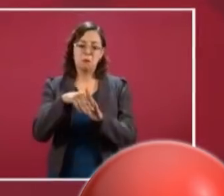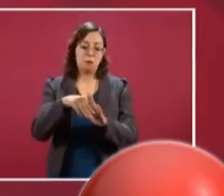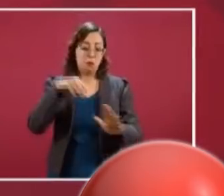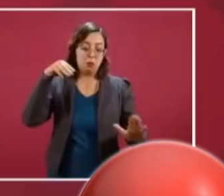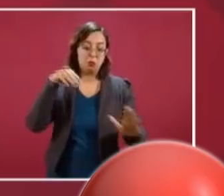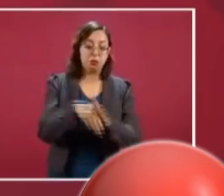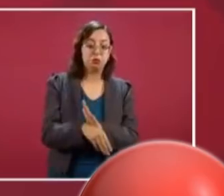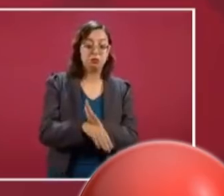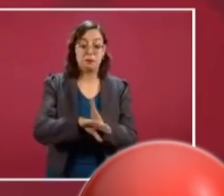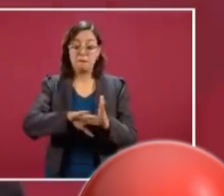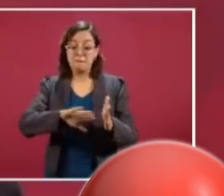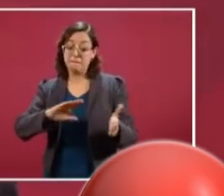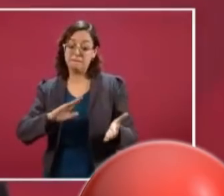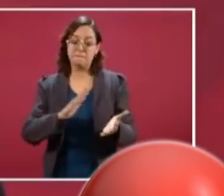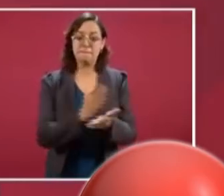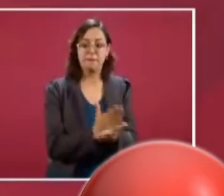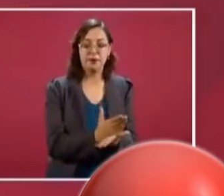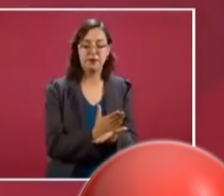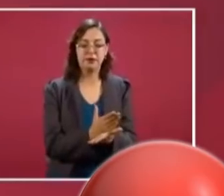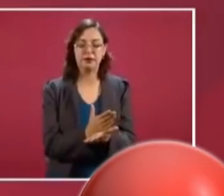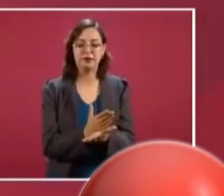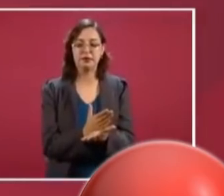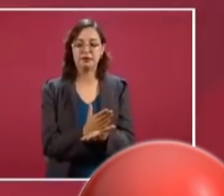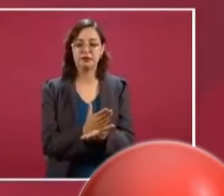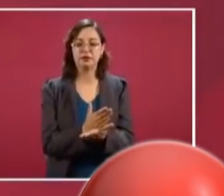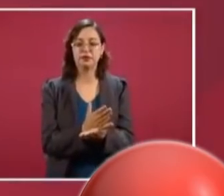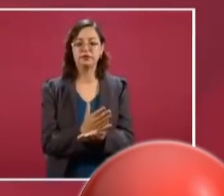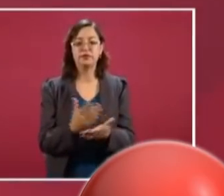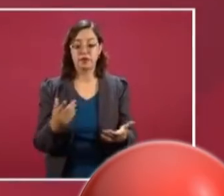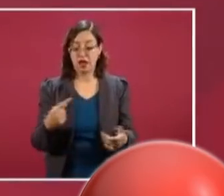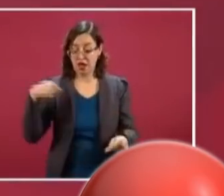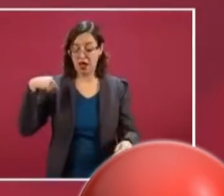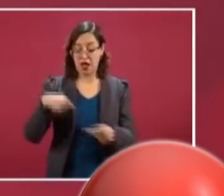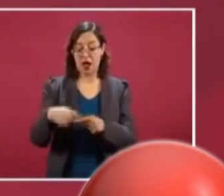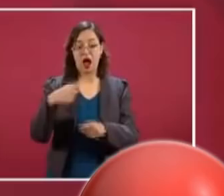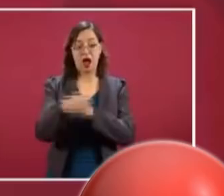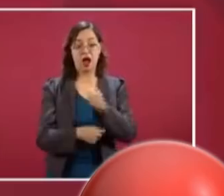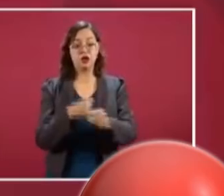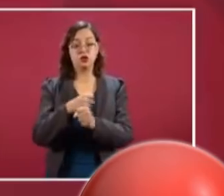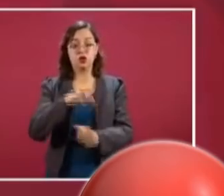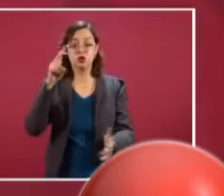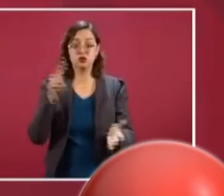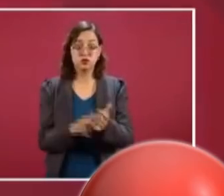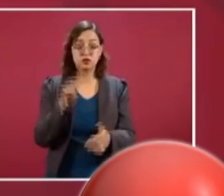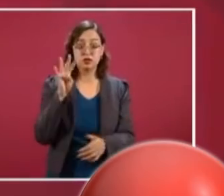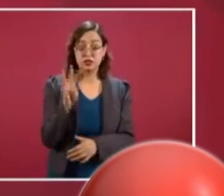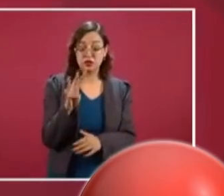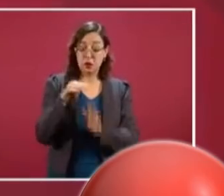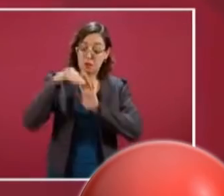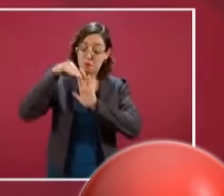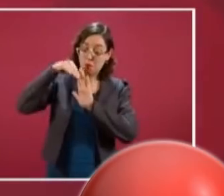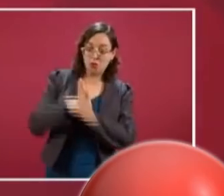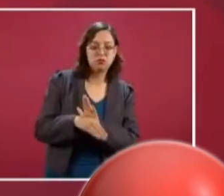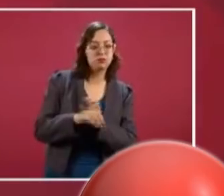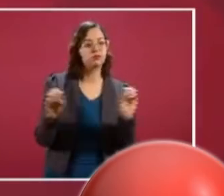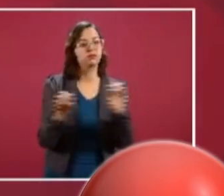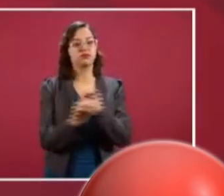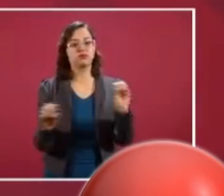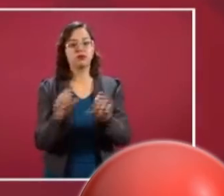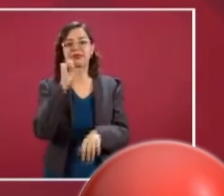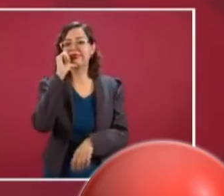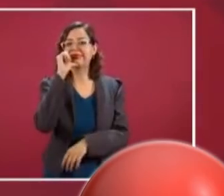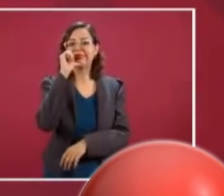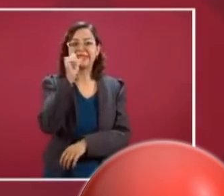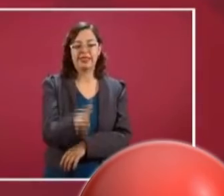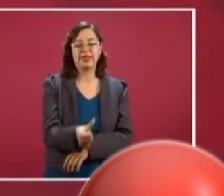caída, no va a haber disminución este año en la producción petrolera, al contrario, estamos